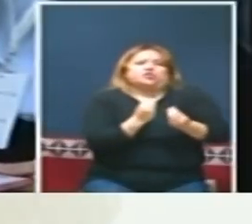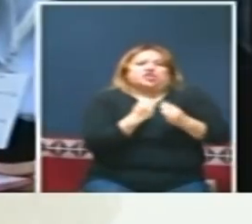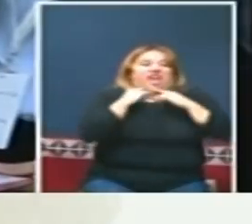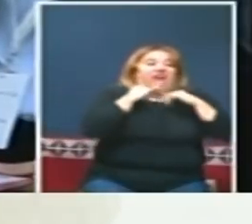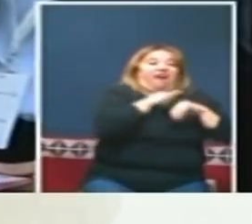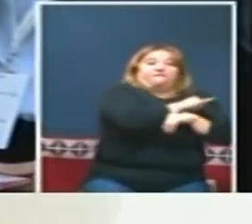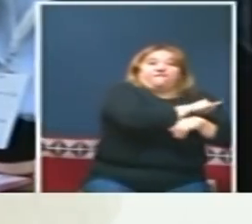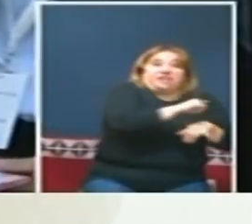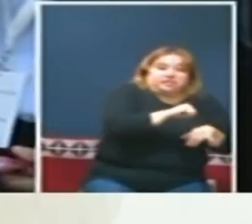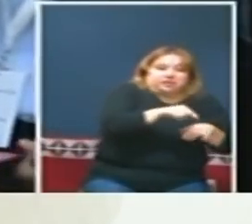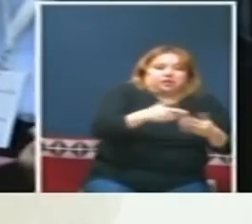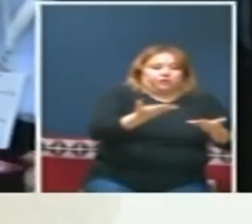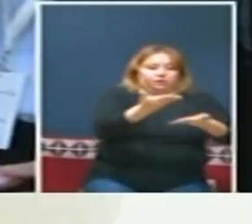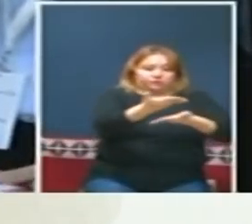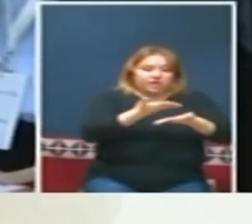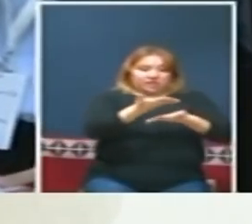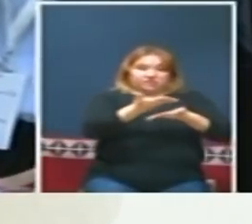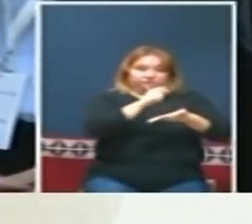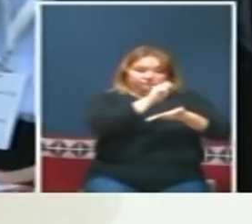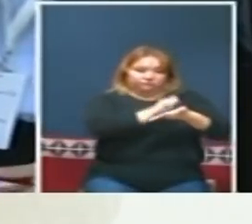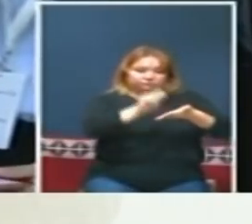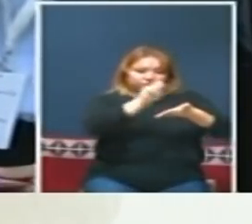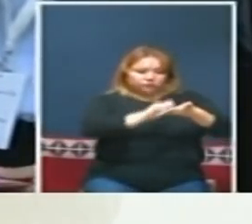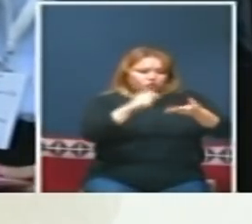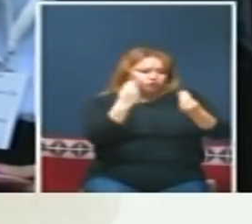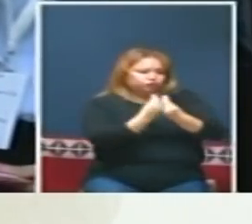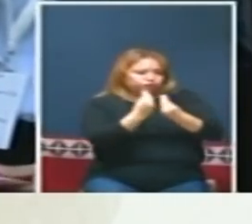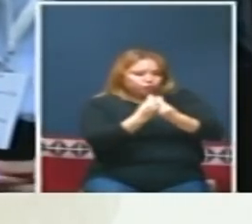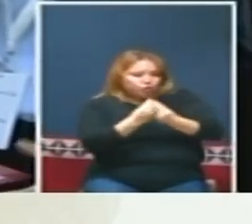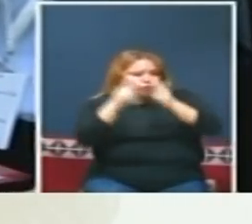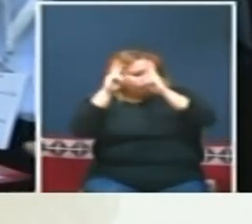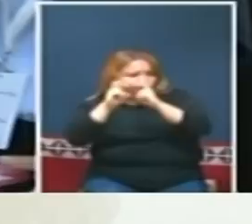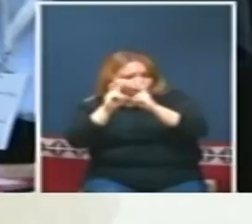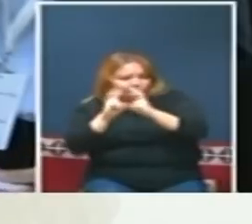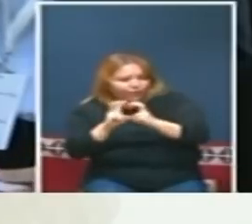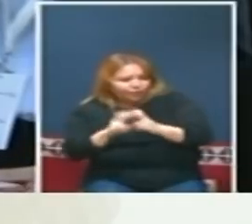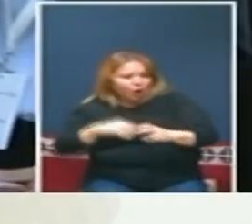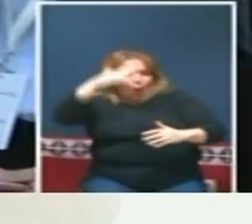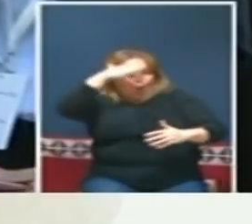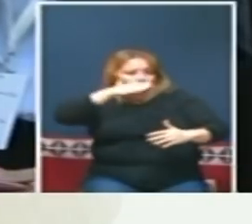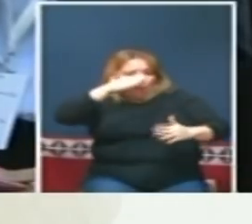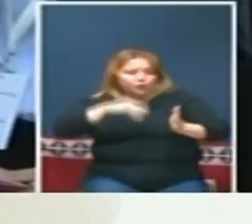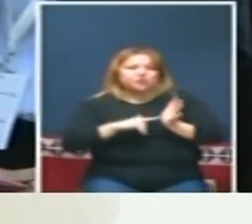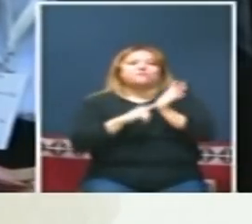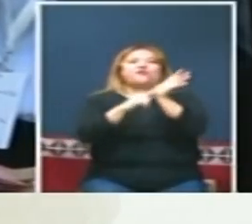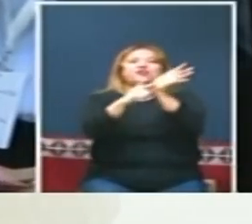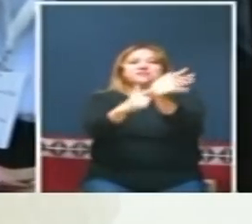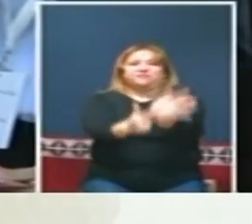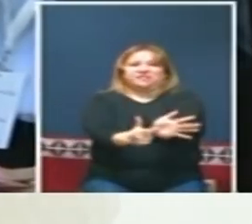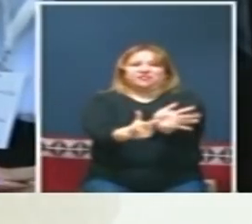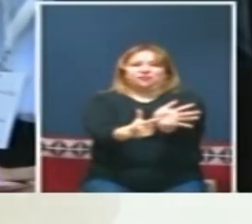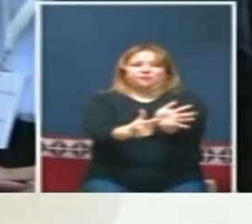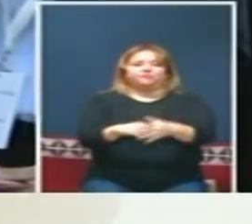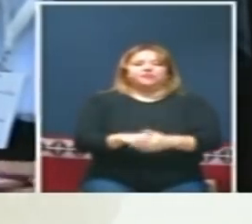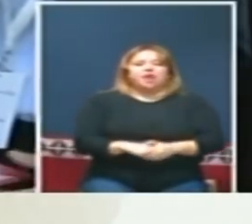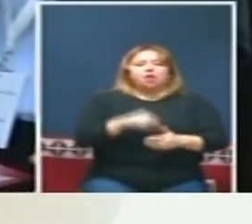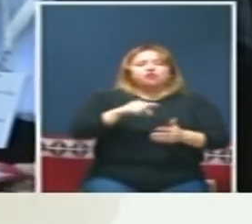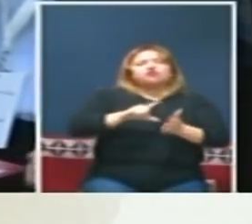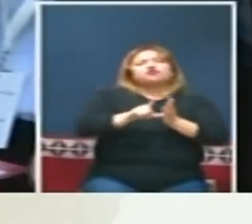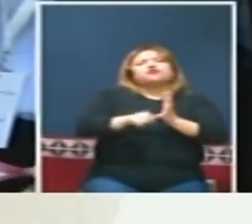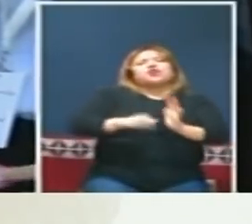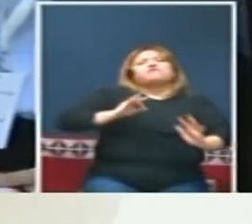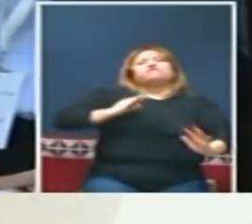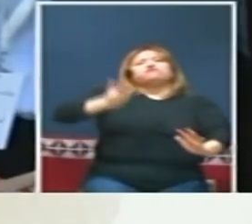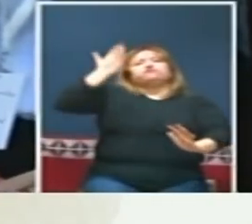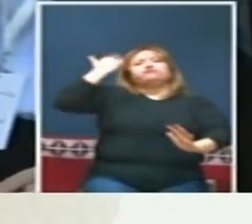venía recibiendo. Esto ha ayudado mucho en la causa, esto ha sido lo último que se ha presentado. Esto fue durante la